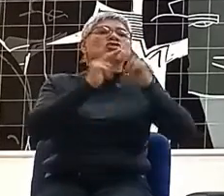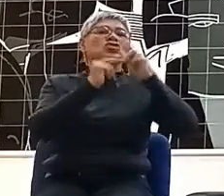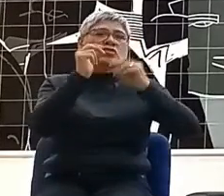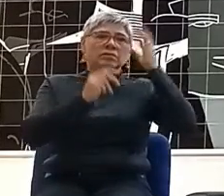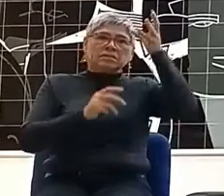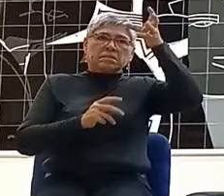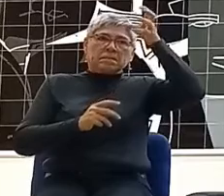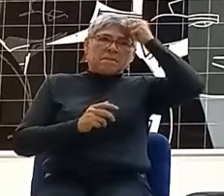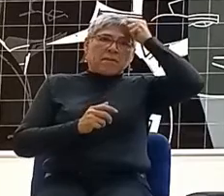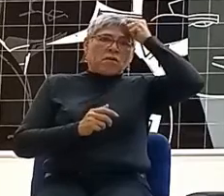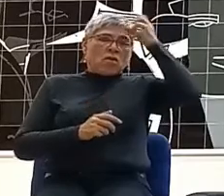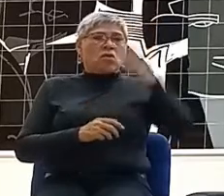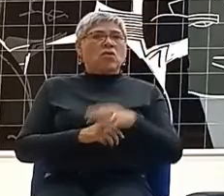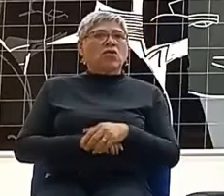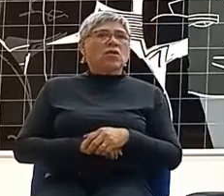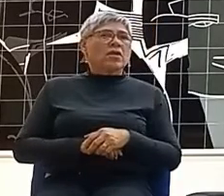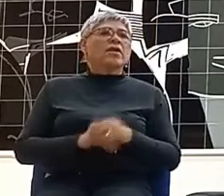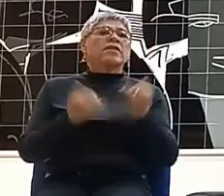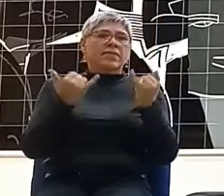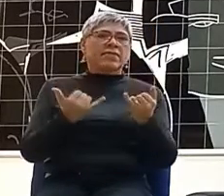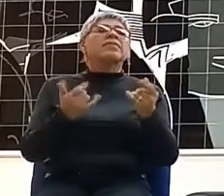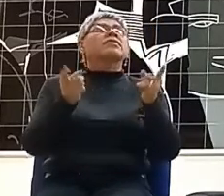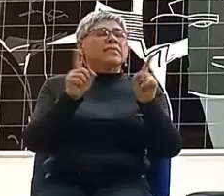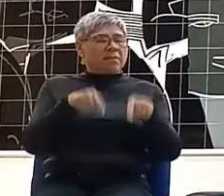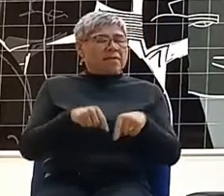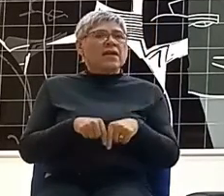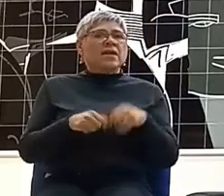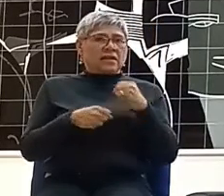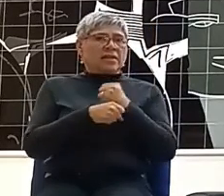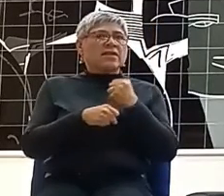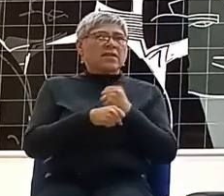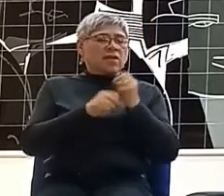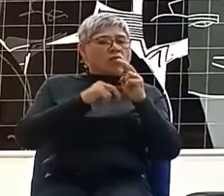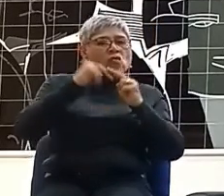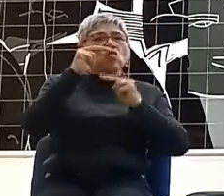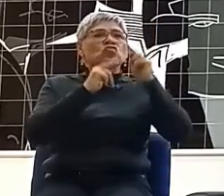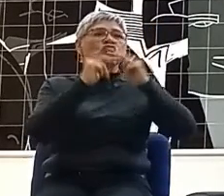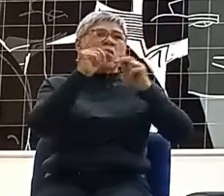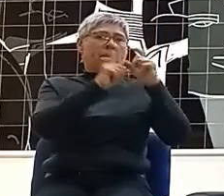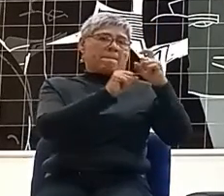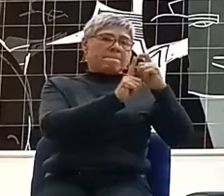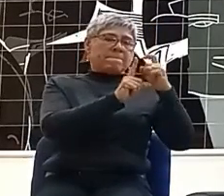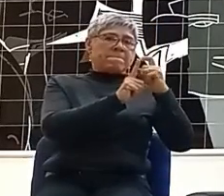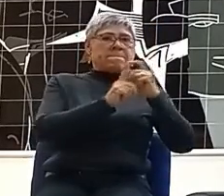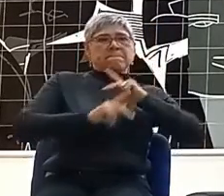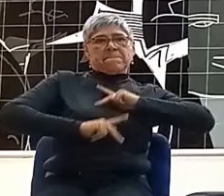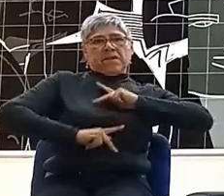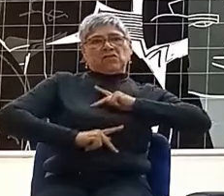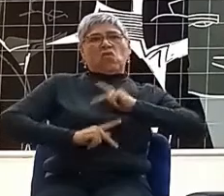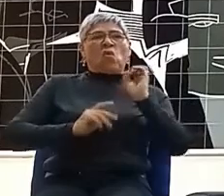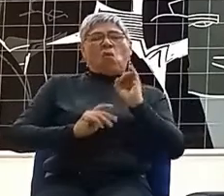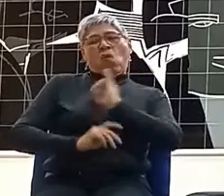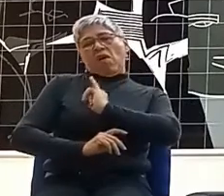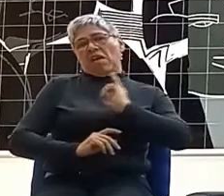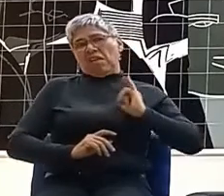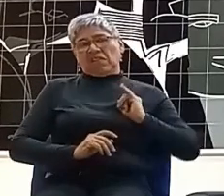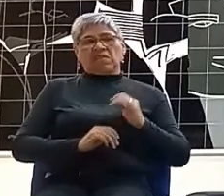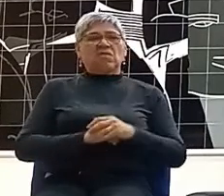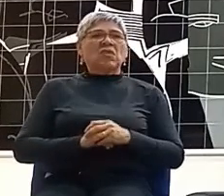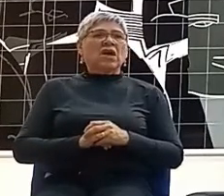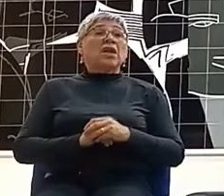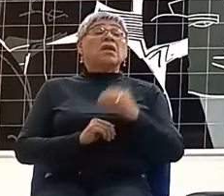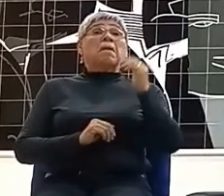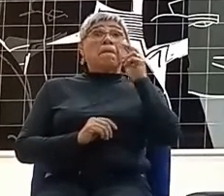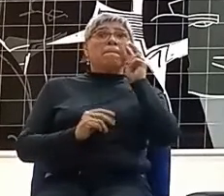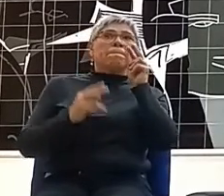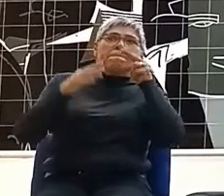memoria y de trabajar a partir de la construcción de una palabra personal, individual, una mirada